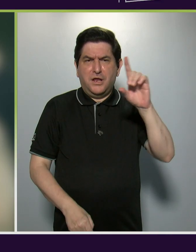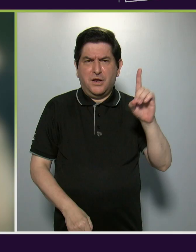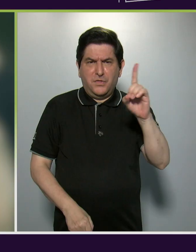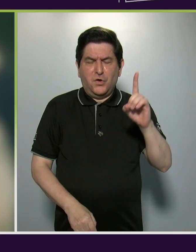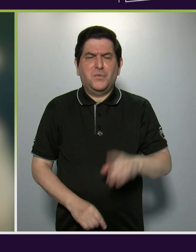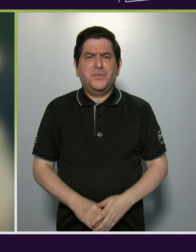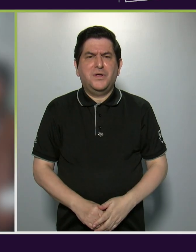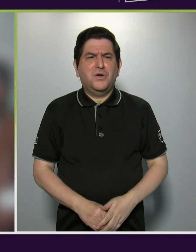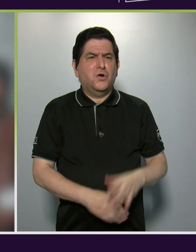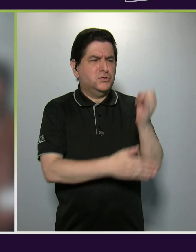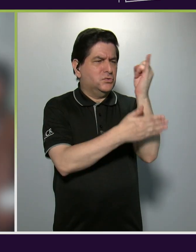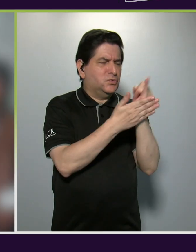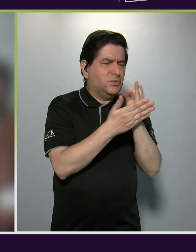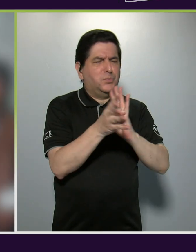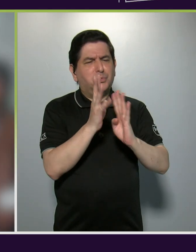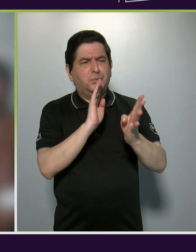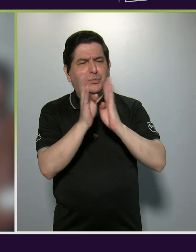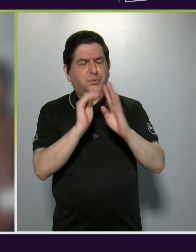y a conversar.